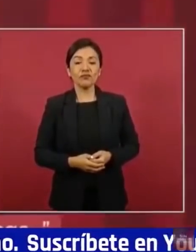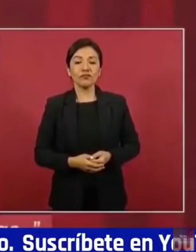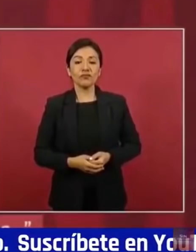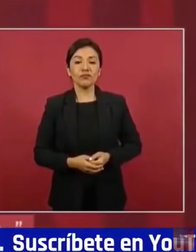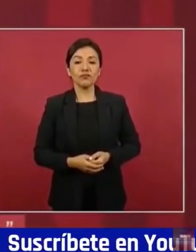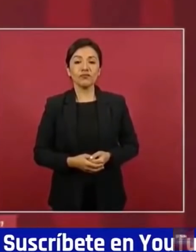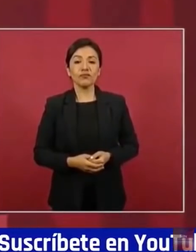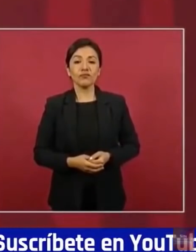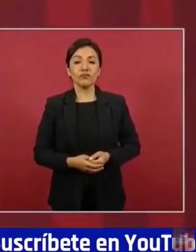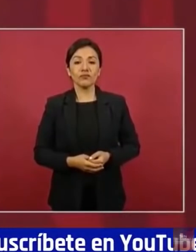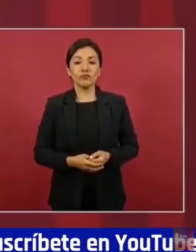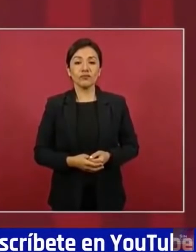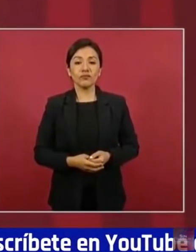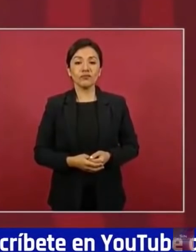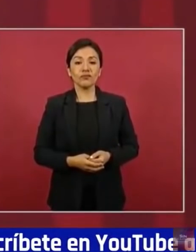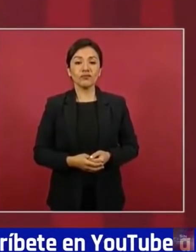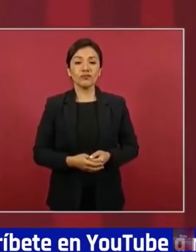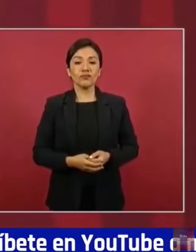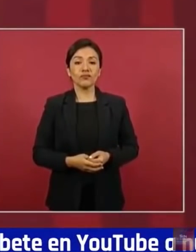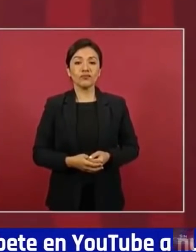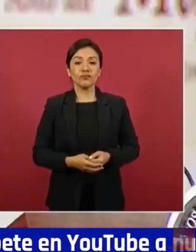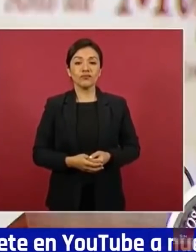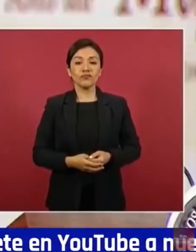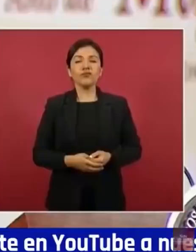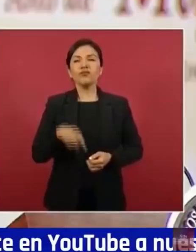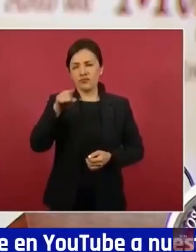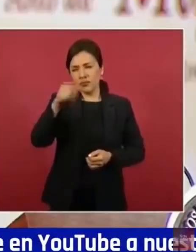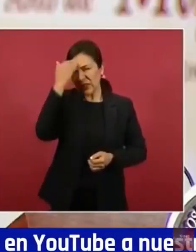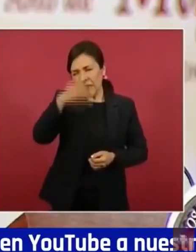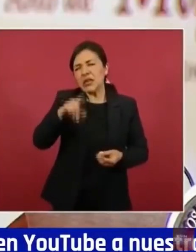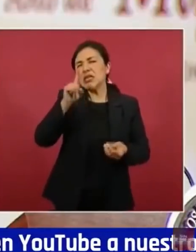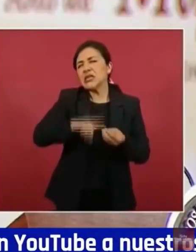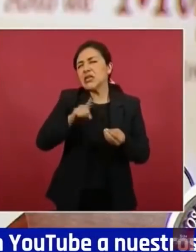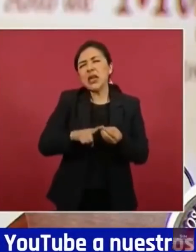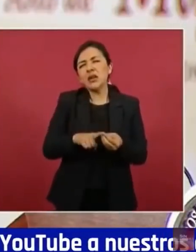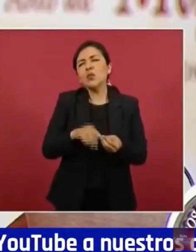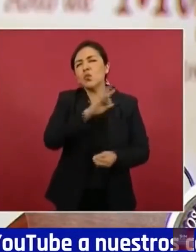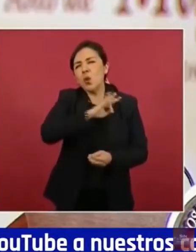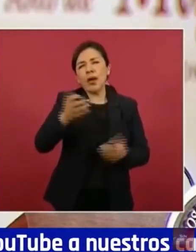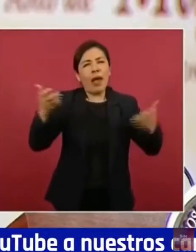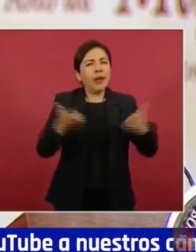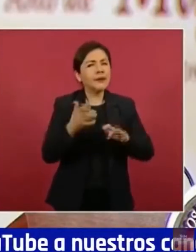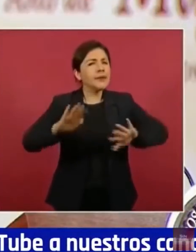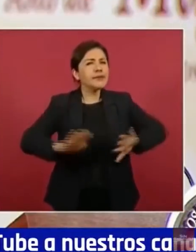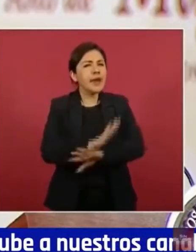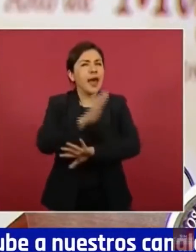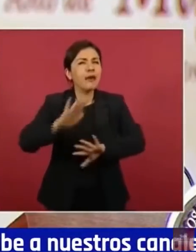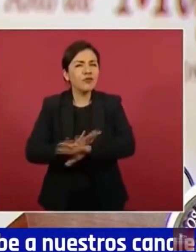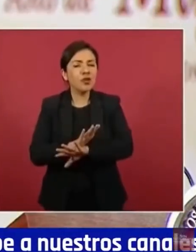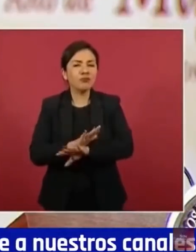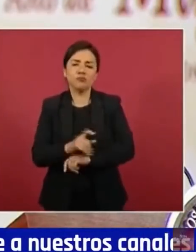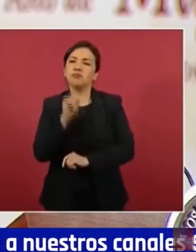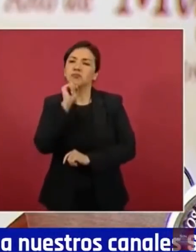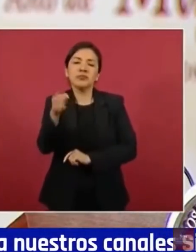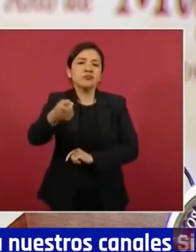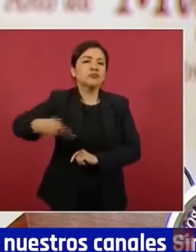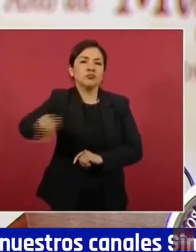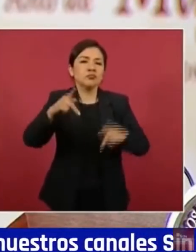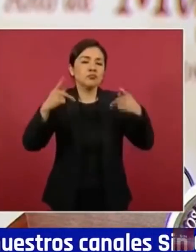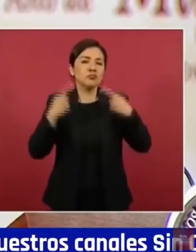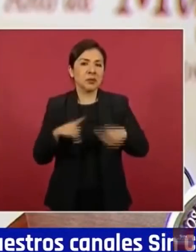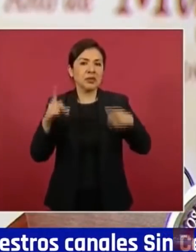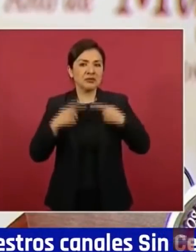Esto que hace rato también publicábamos aquí en Sin Censura. La resolución de la Suprema Corte de Justicia